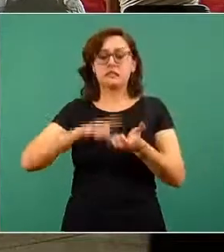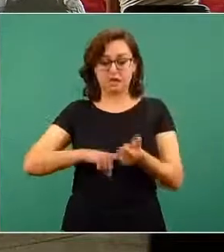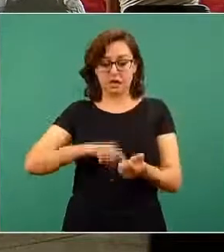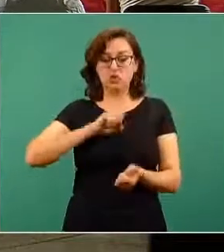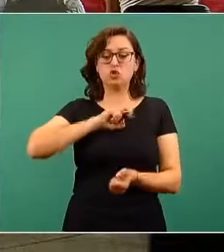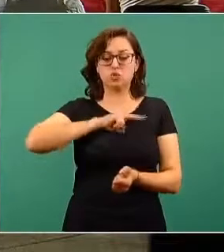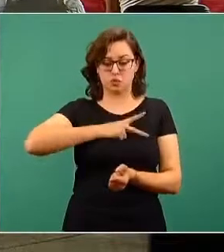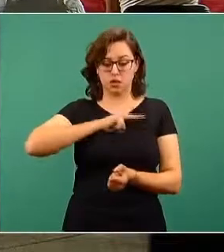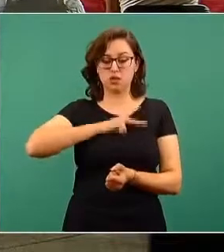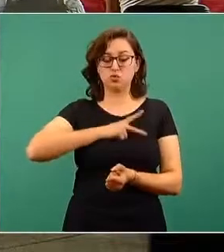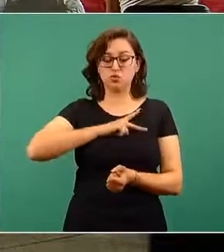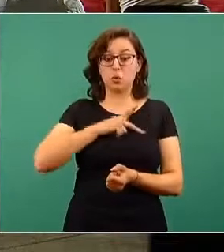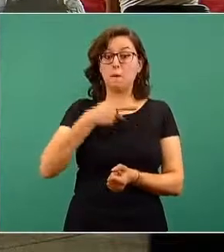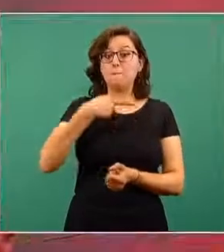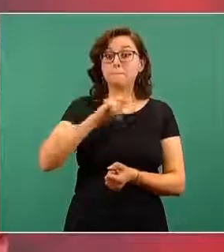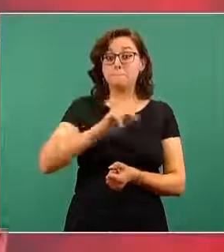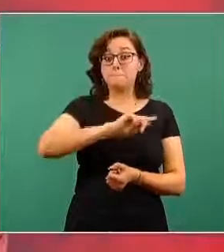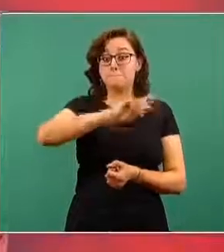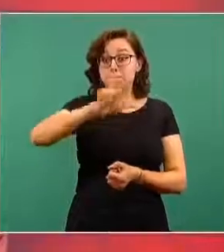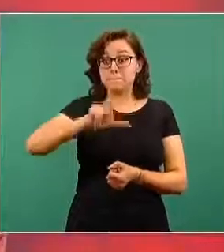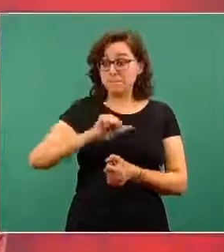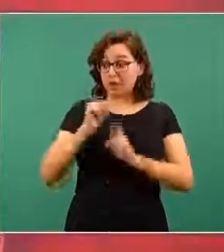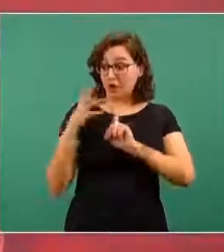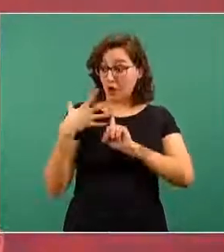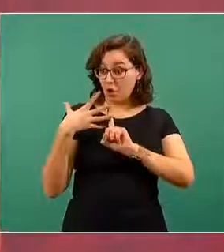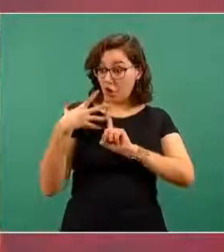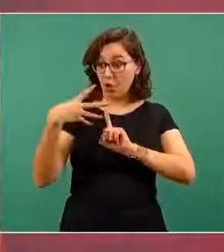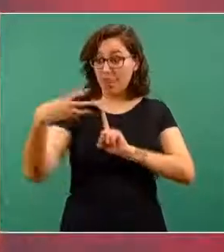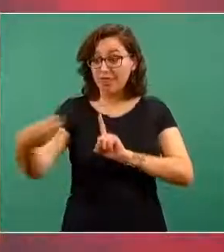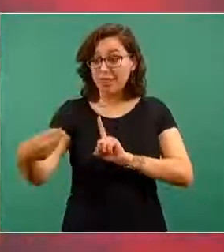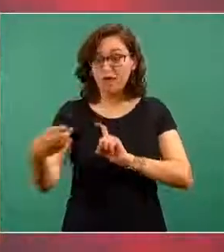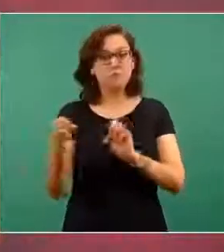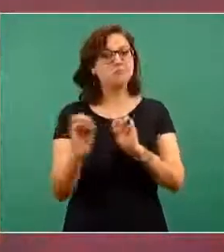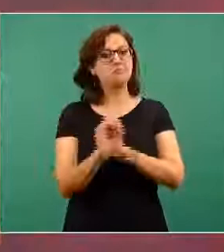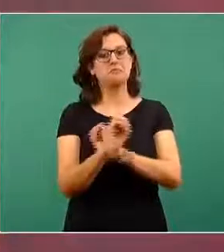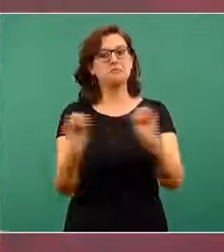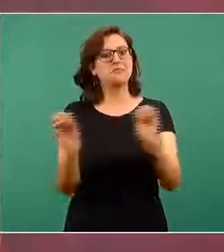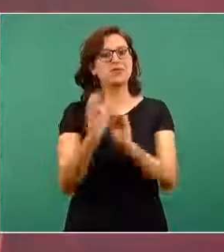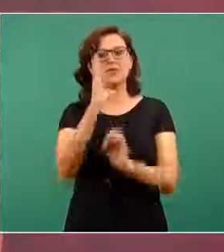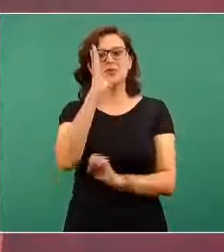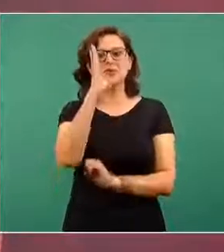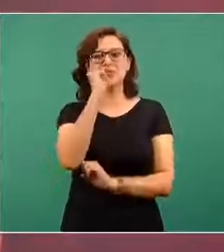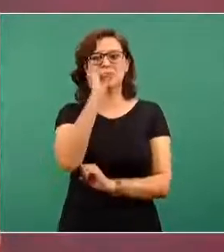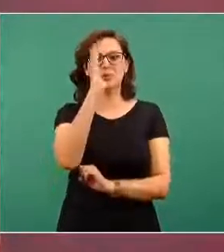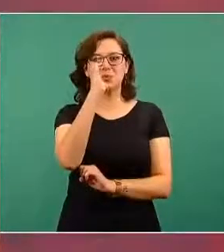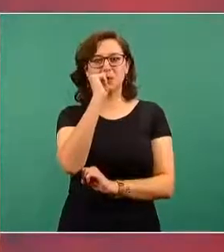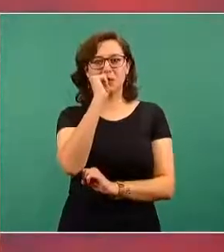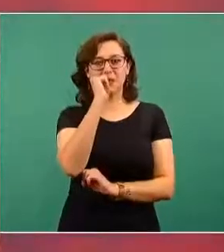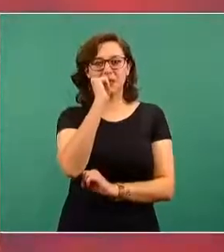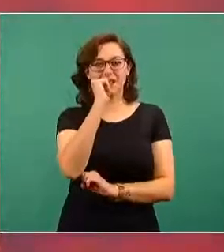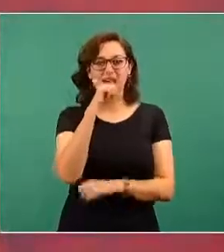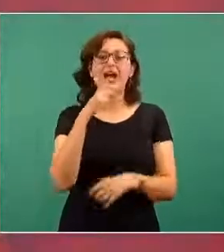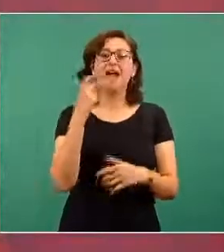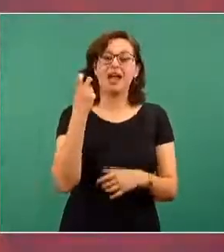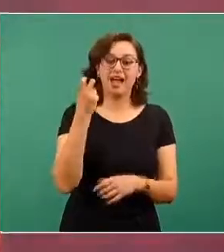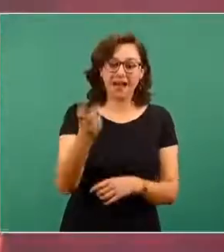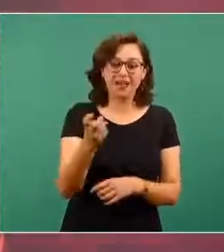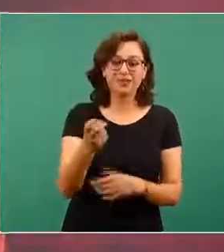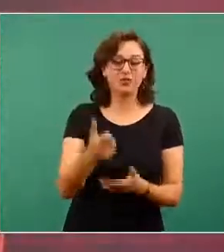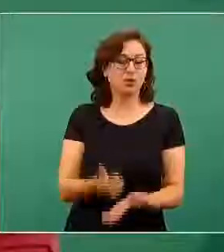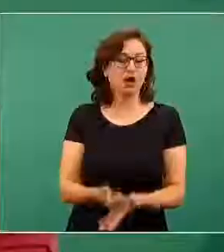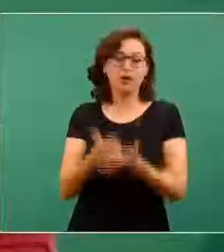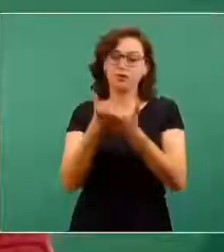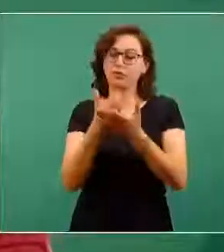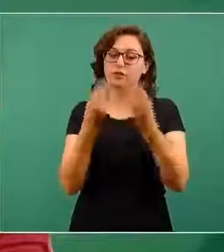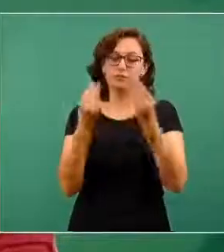importante, porque es la que también llevaría en un momento dado a que cuando se alcanzan porcentajes importantes